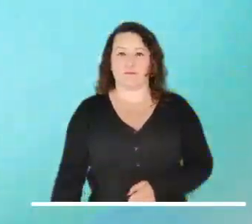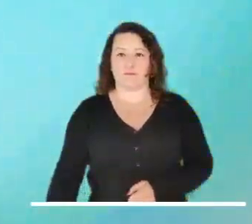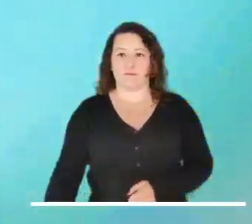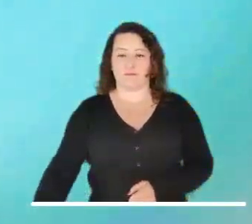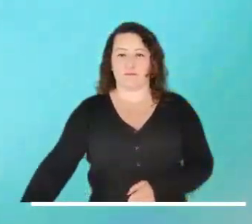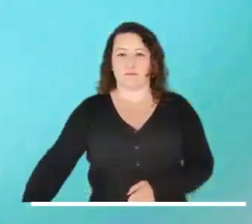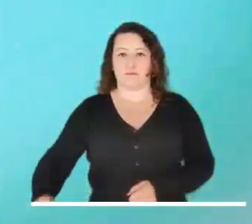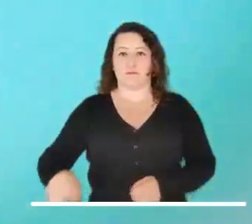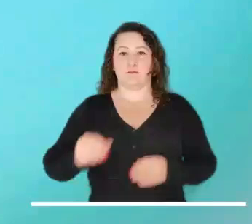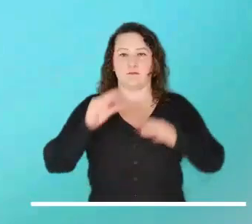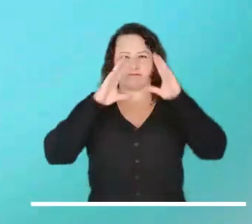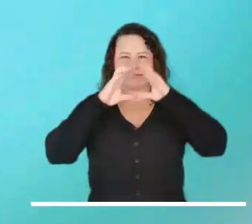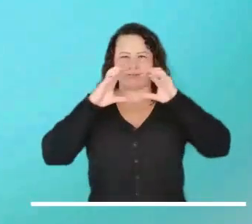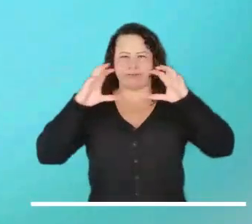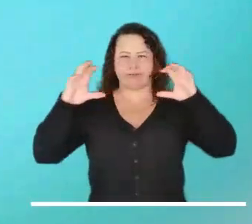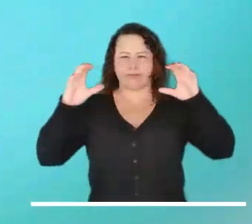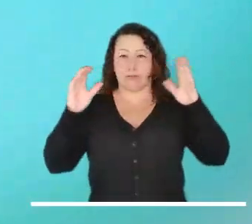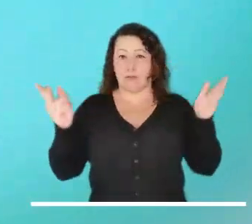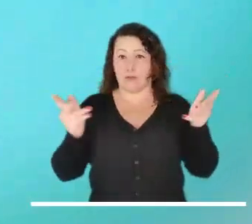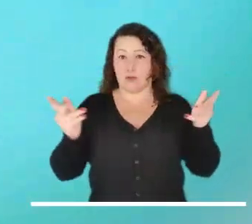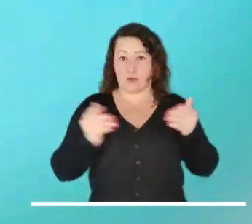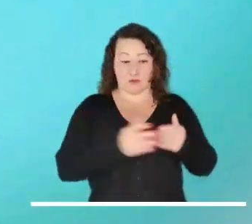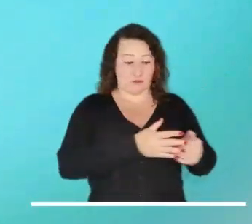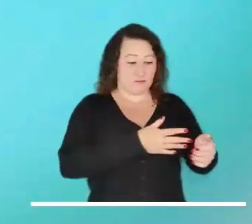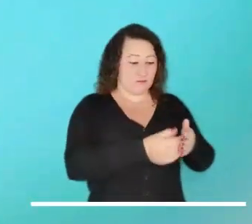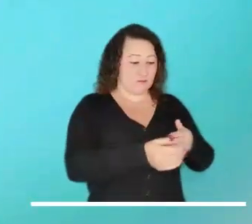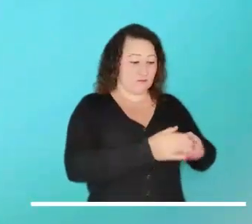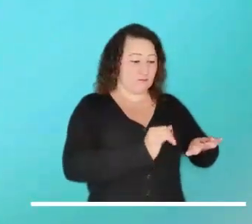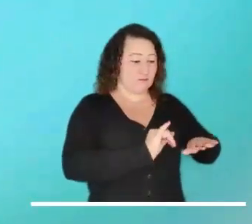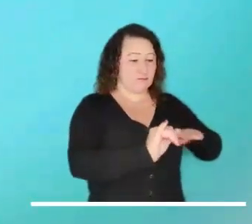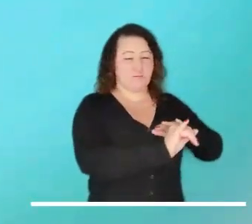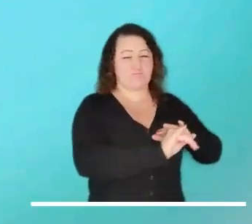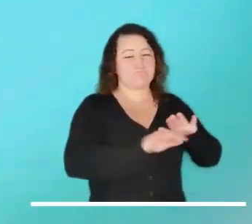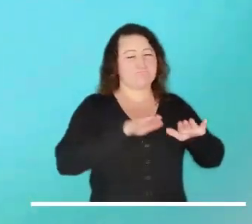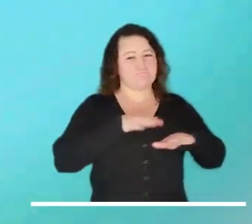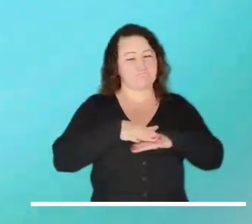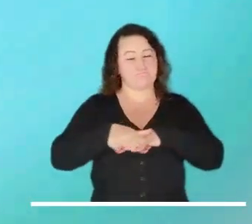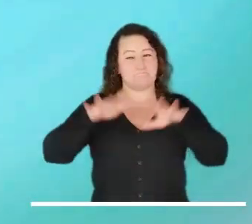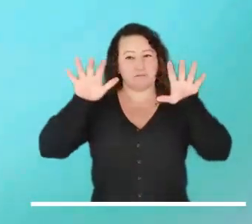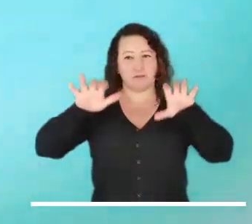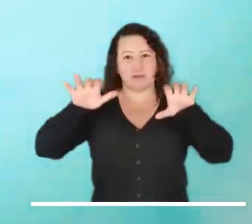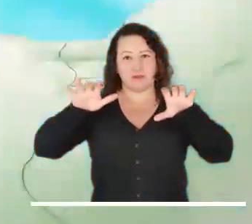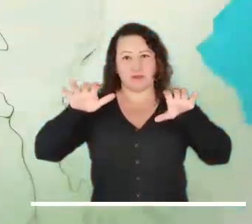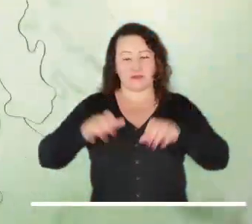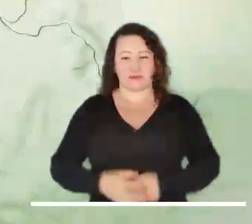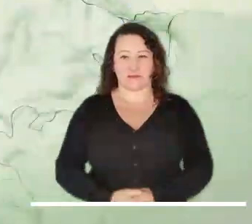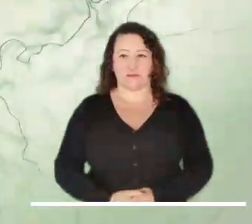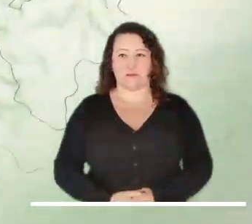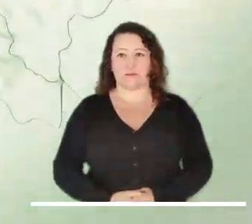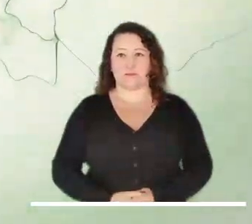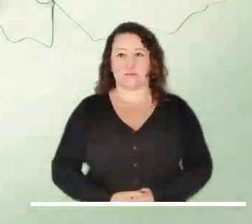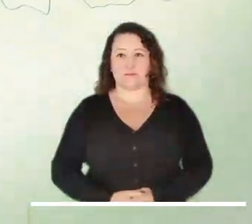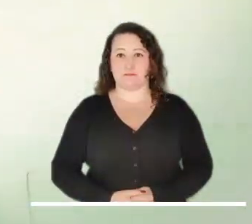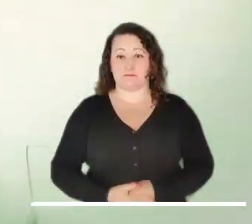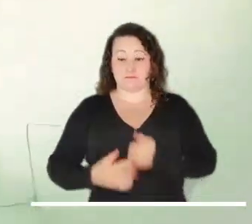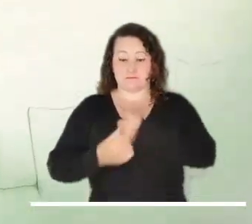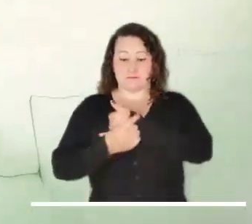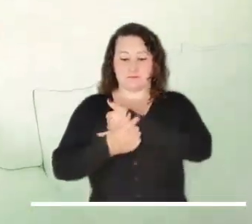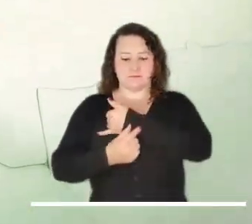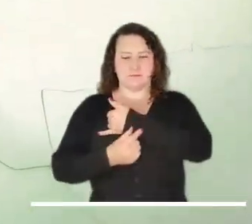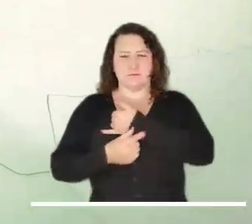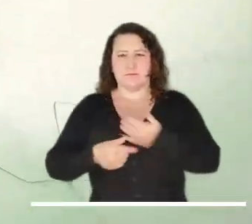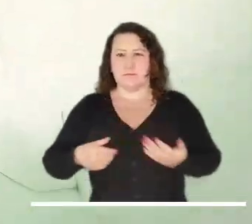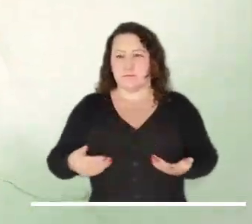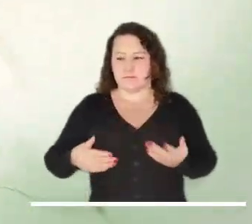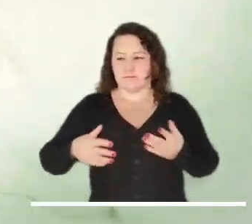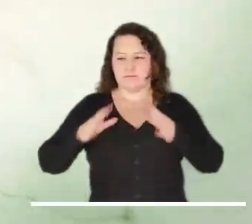parcial que se prevé en las islas de San Andrés y Providencia podrían llegar acompañadas de precipitaciones intermitentes. En la región